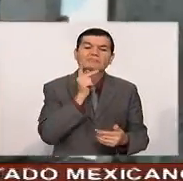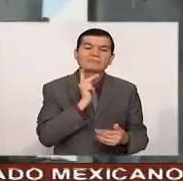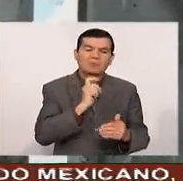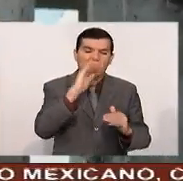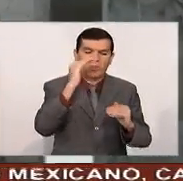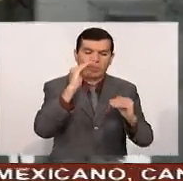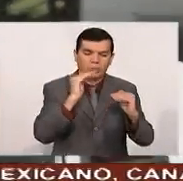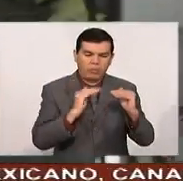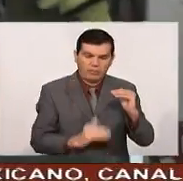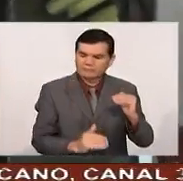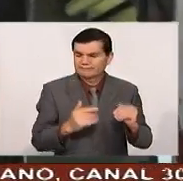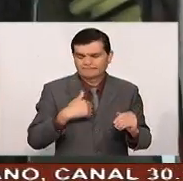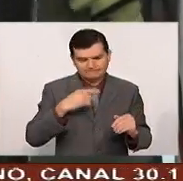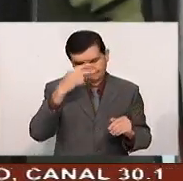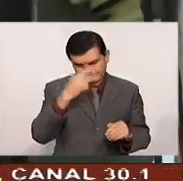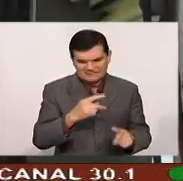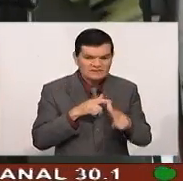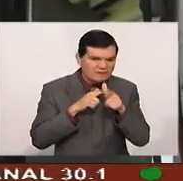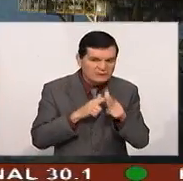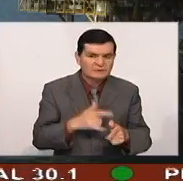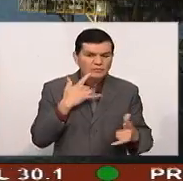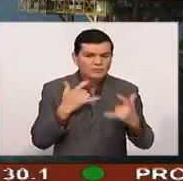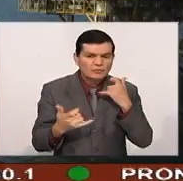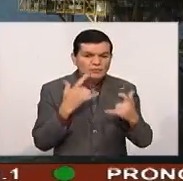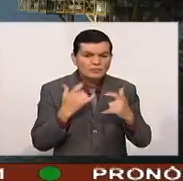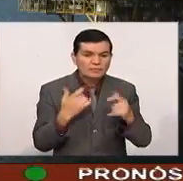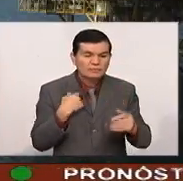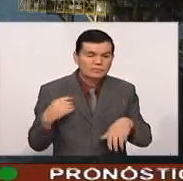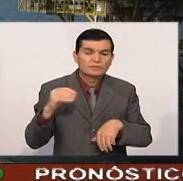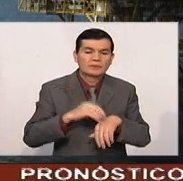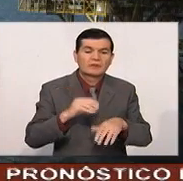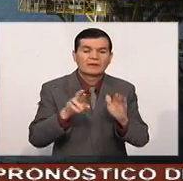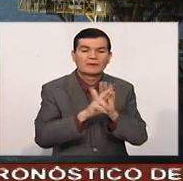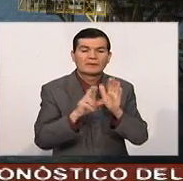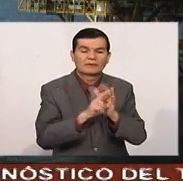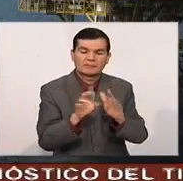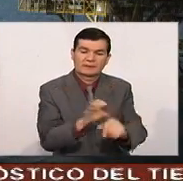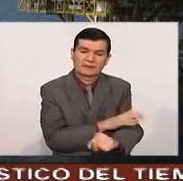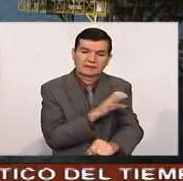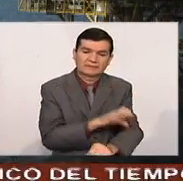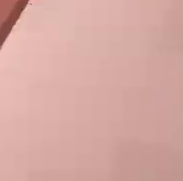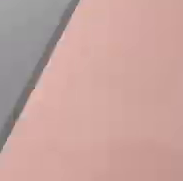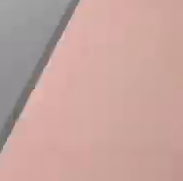petróleo, México va a continuar en tiempo y forma con la puesta en marcha de la reforma energética.